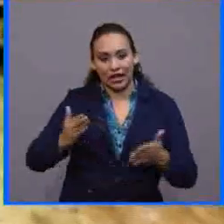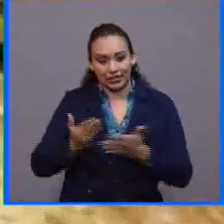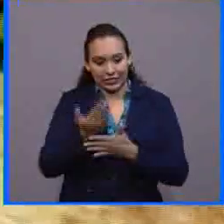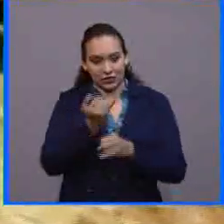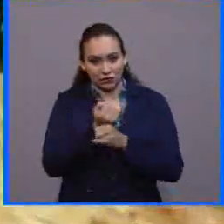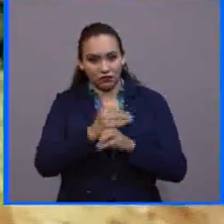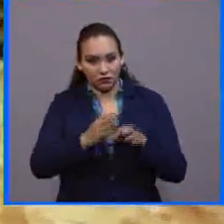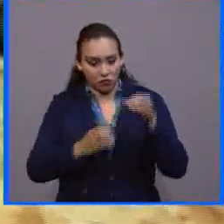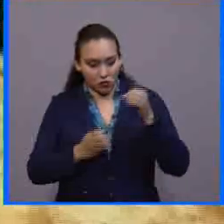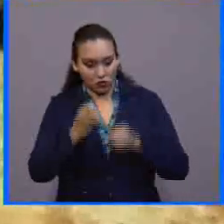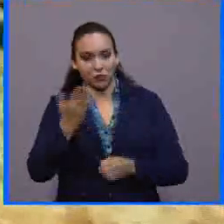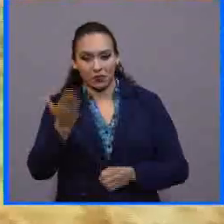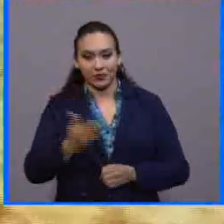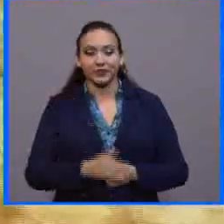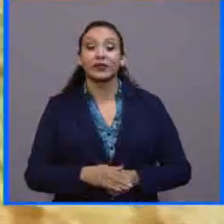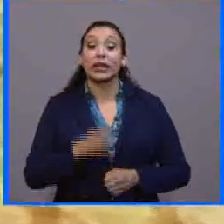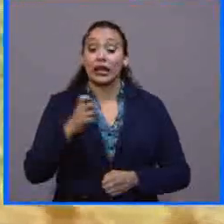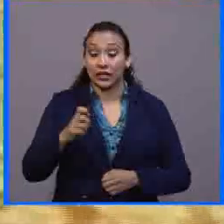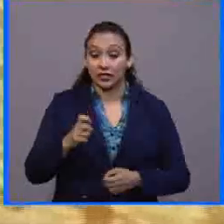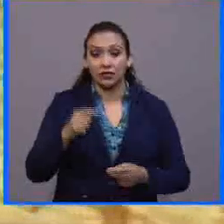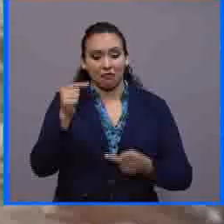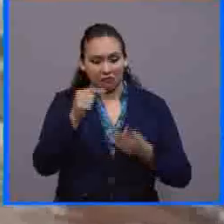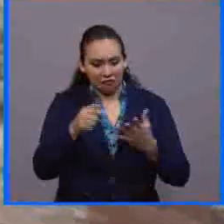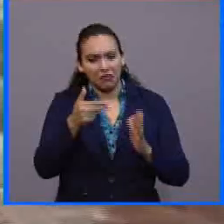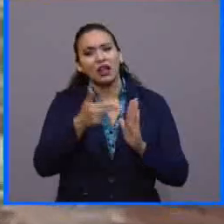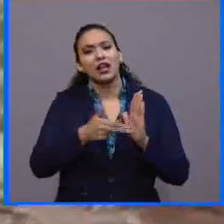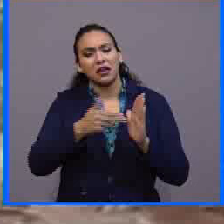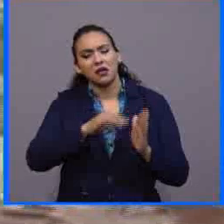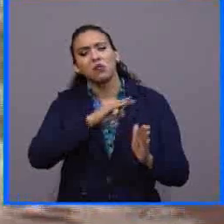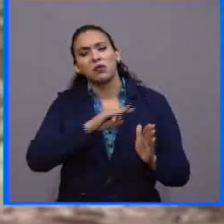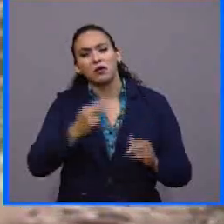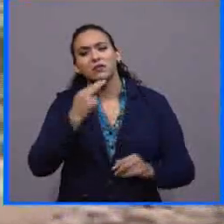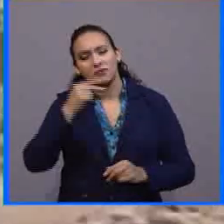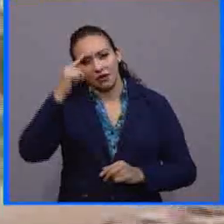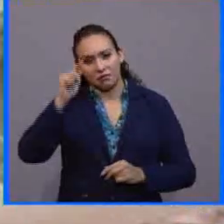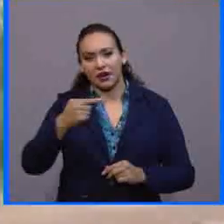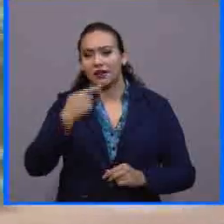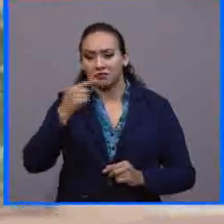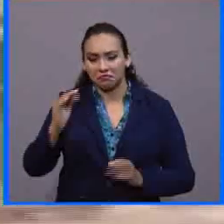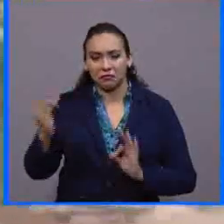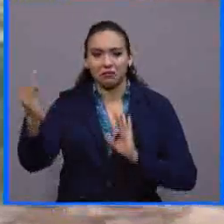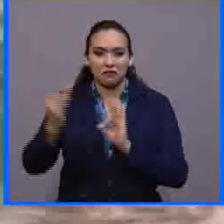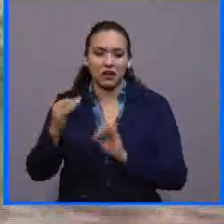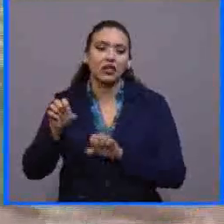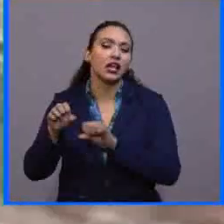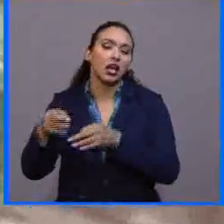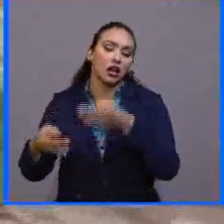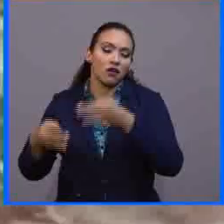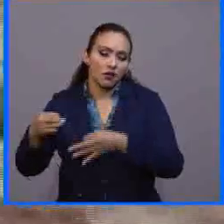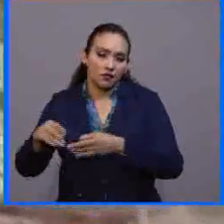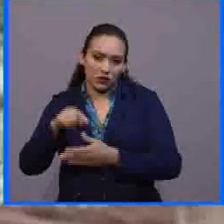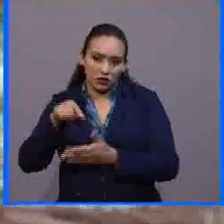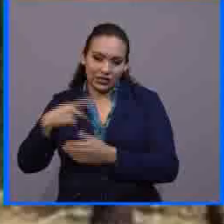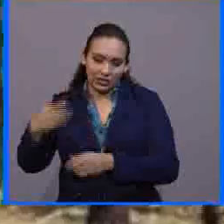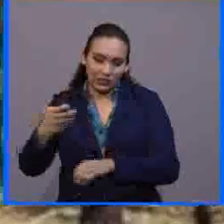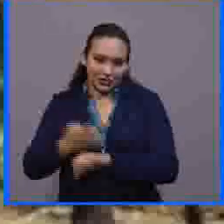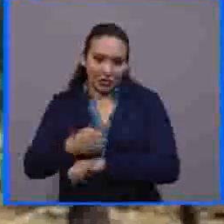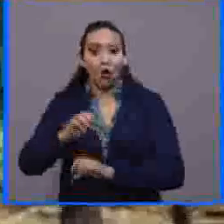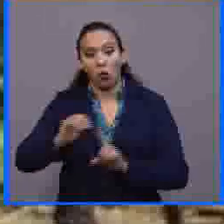información y a la justicia, acciones que pueden iniciarse ante instancias administrativas tanto a nivel local como